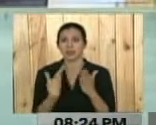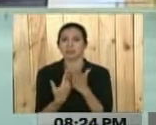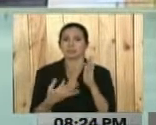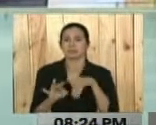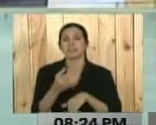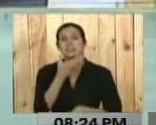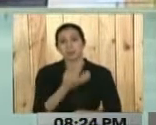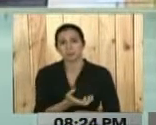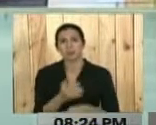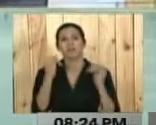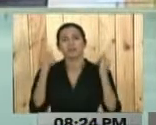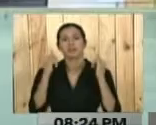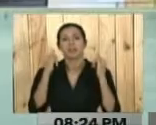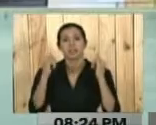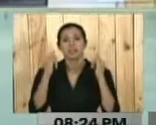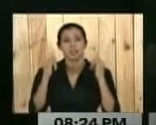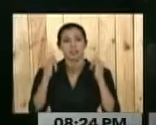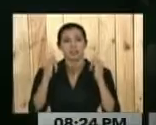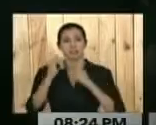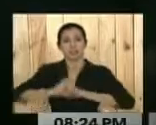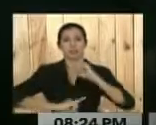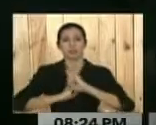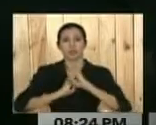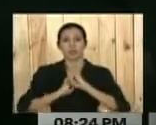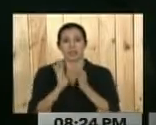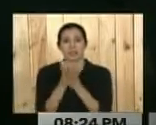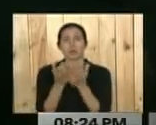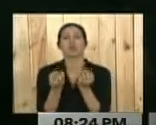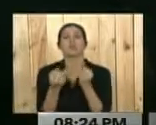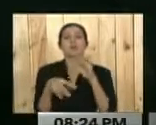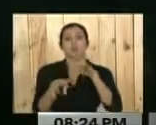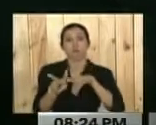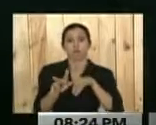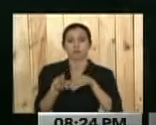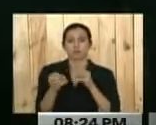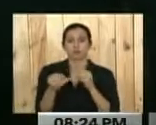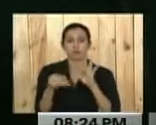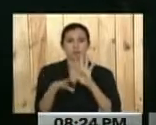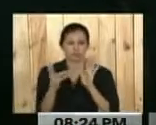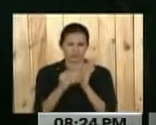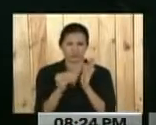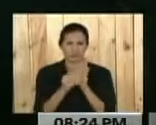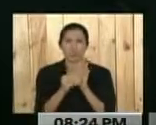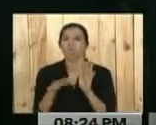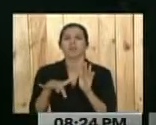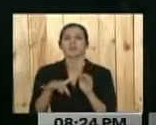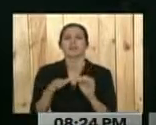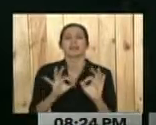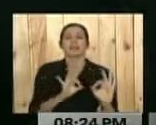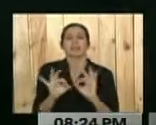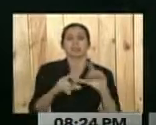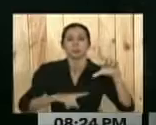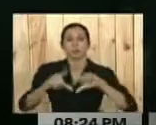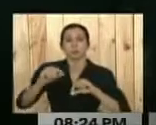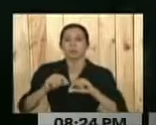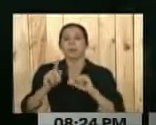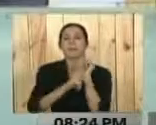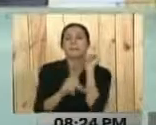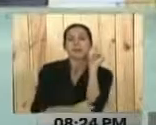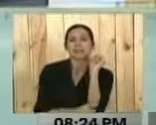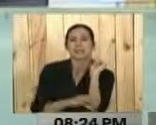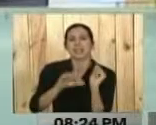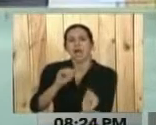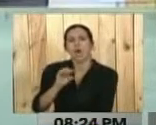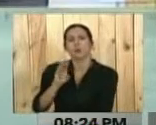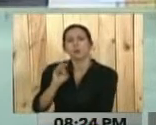del Libro número 12 va a estar en los espacios del Teresa Carreño, del Parque Los Caobos. Invito a